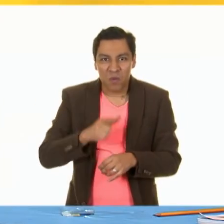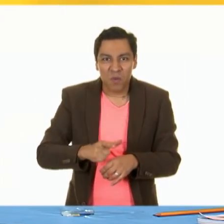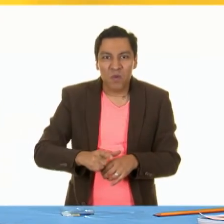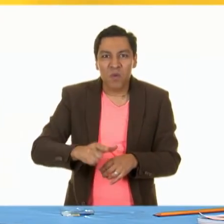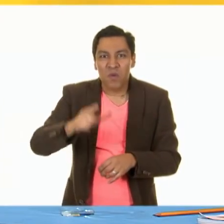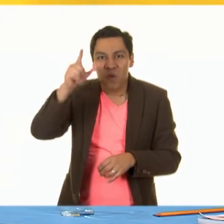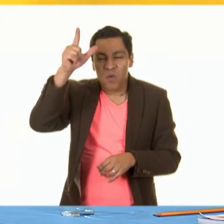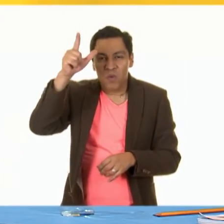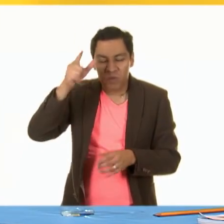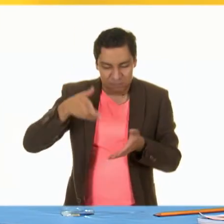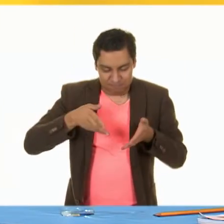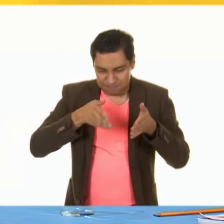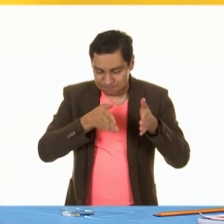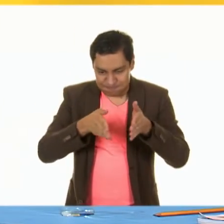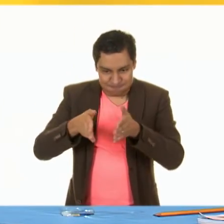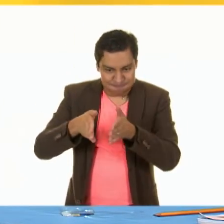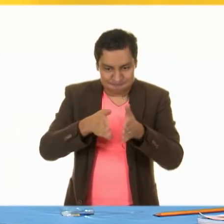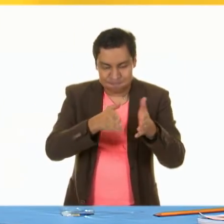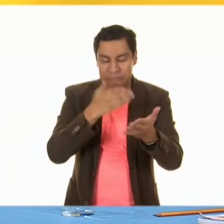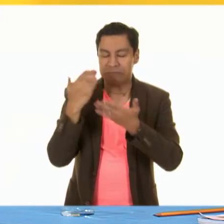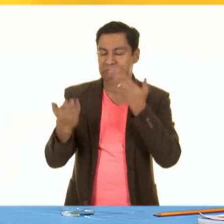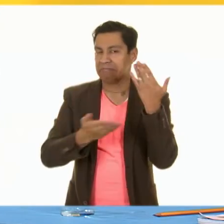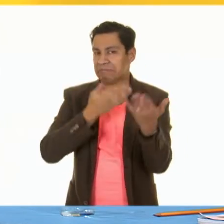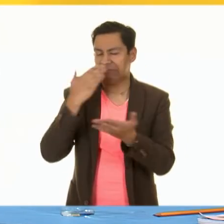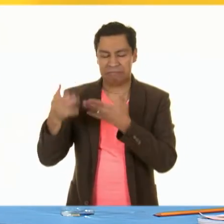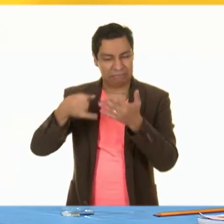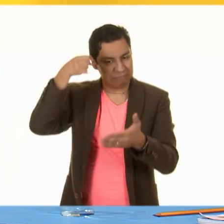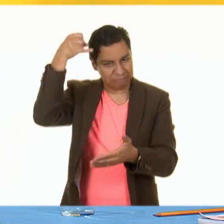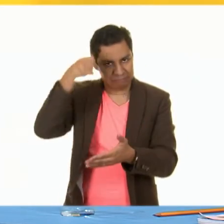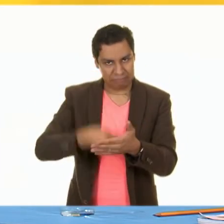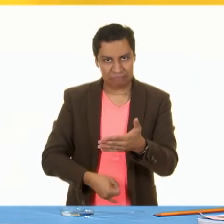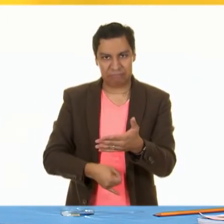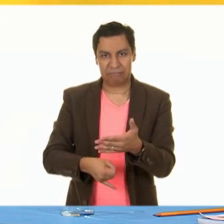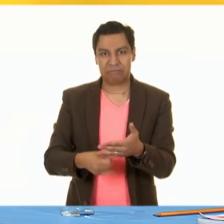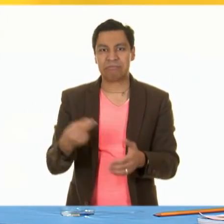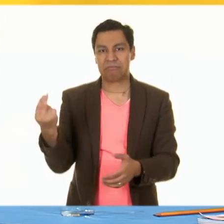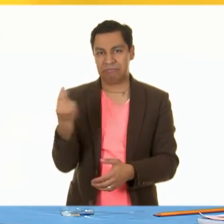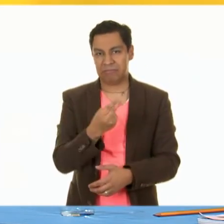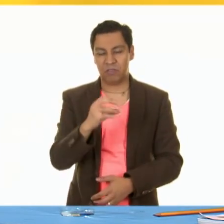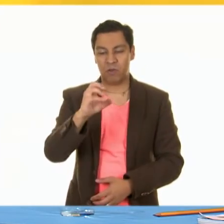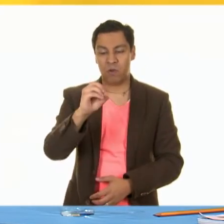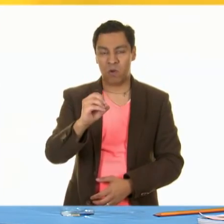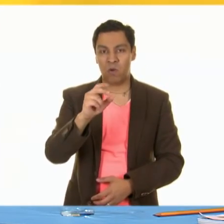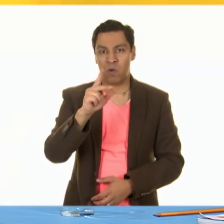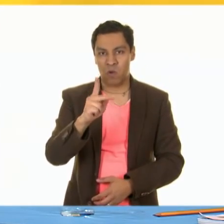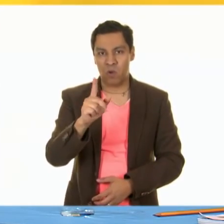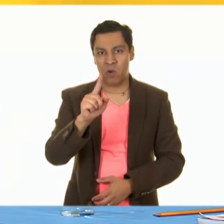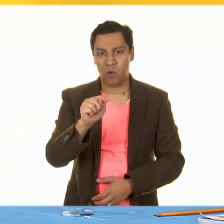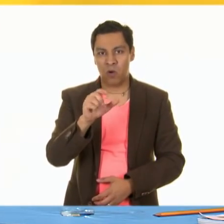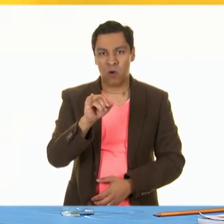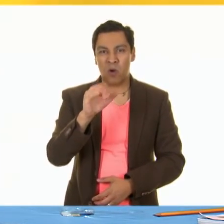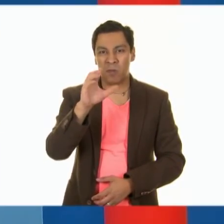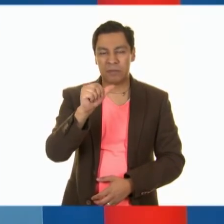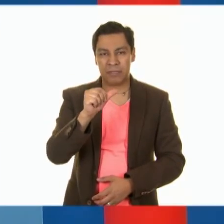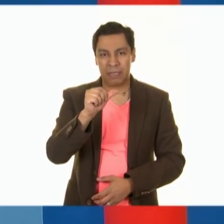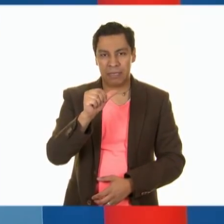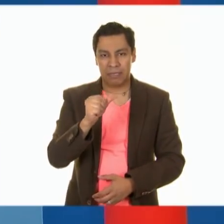un verdadero motivo de estudio. Ya entendí por qué la óptica es todo un área de investigación,